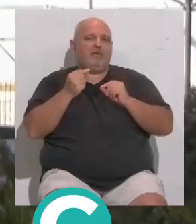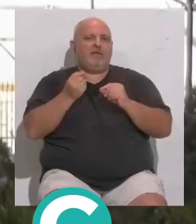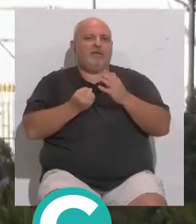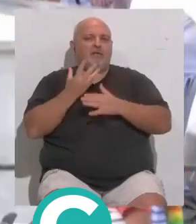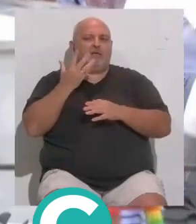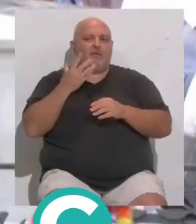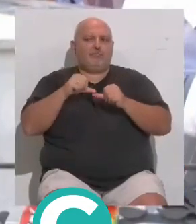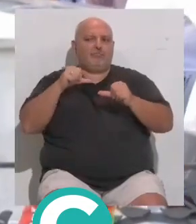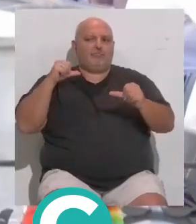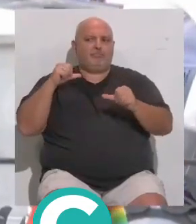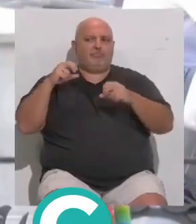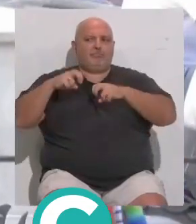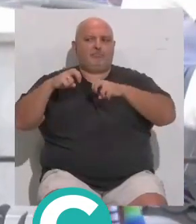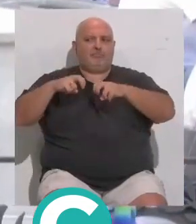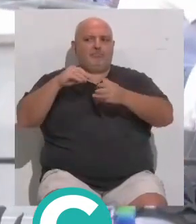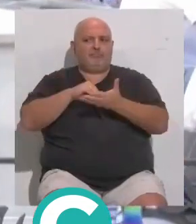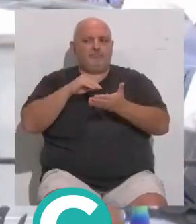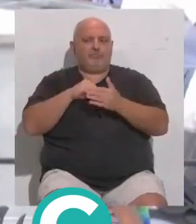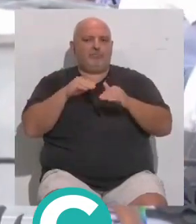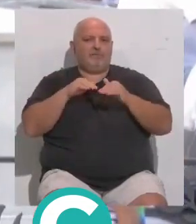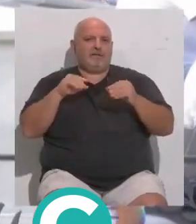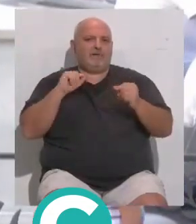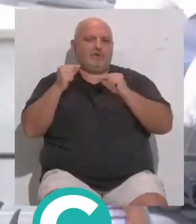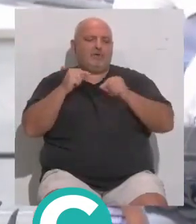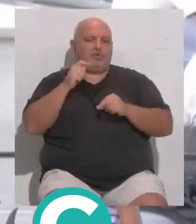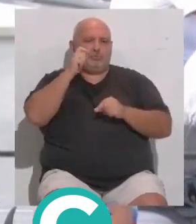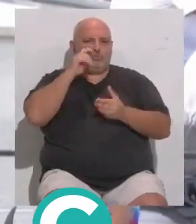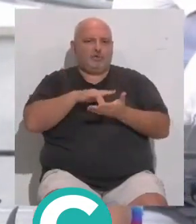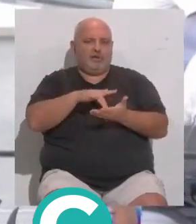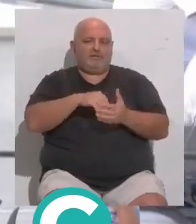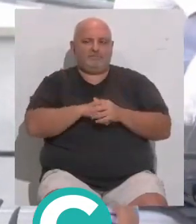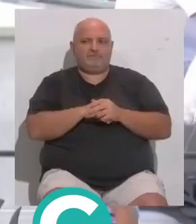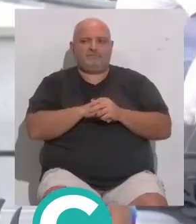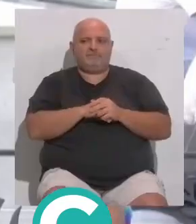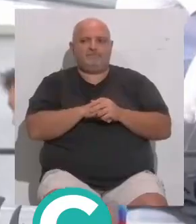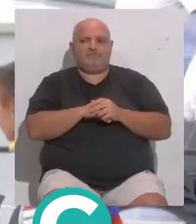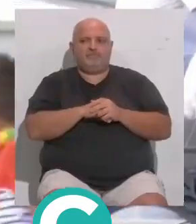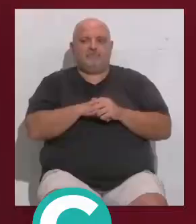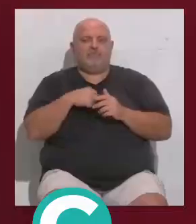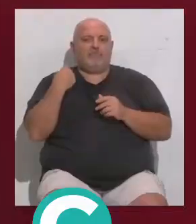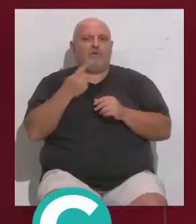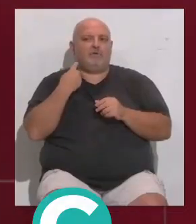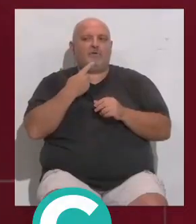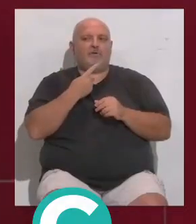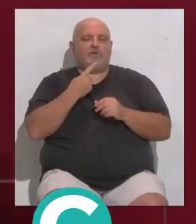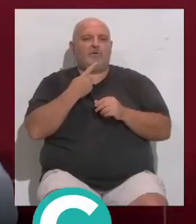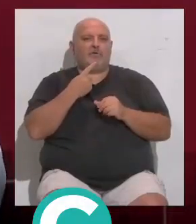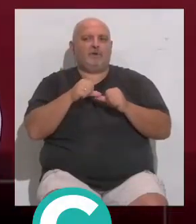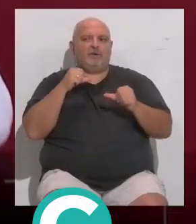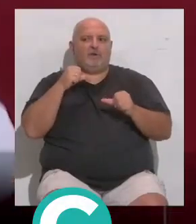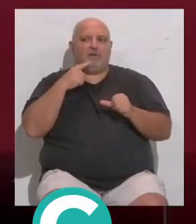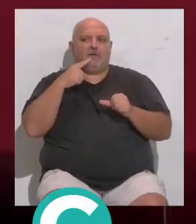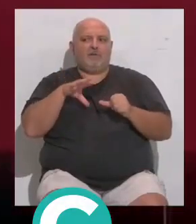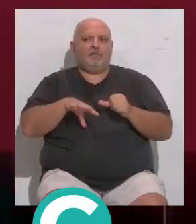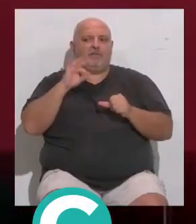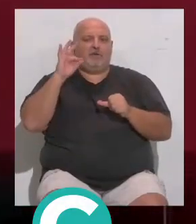abordado ya con los agentes socioeconómicos en la mesa de turismo. Nosotros ni siquiera hemos